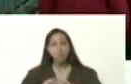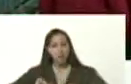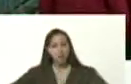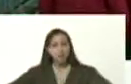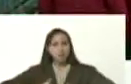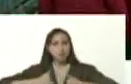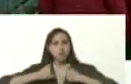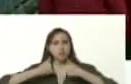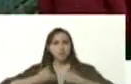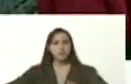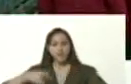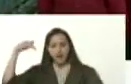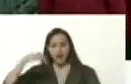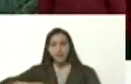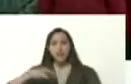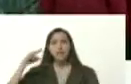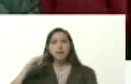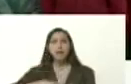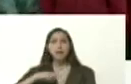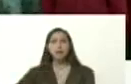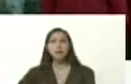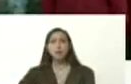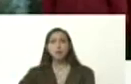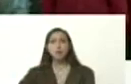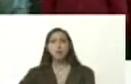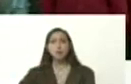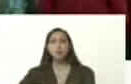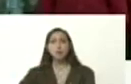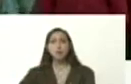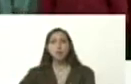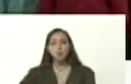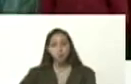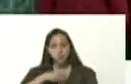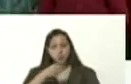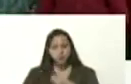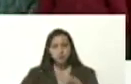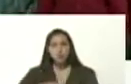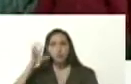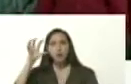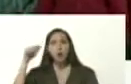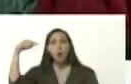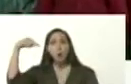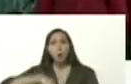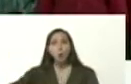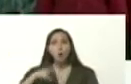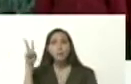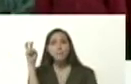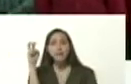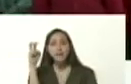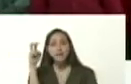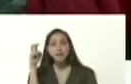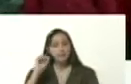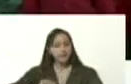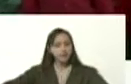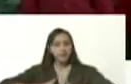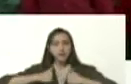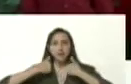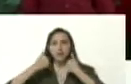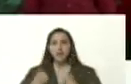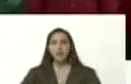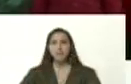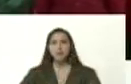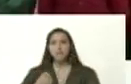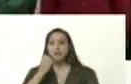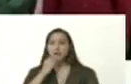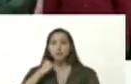desde Carabobo, desde donde nació la patria. Hoy día viernes arranca esta jornada mundial de No Más